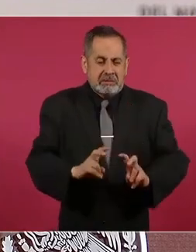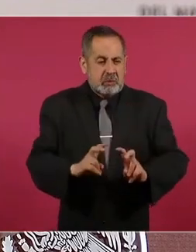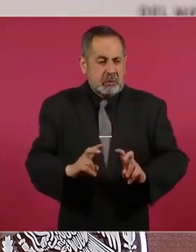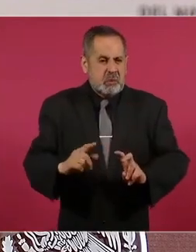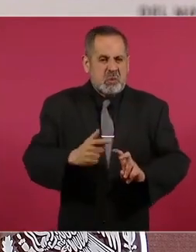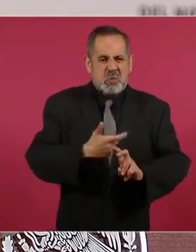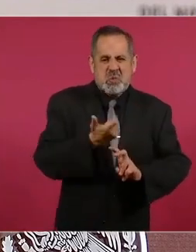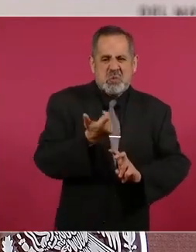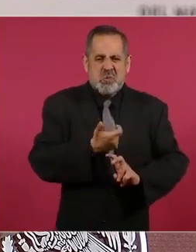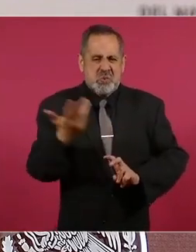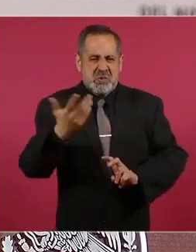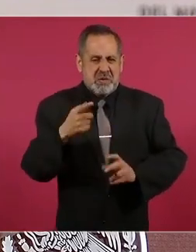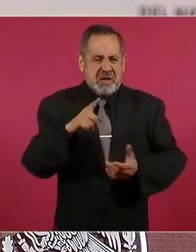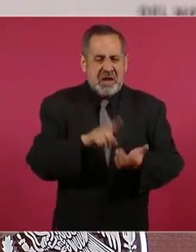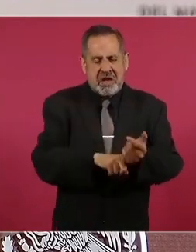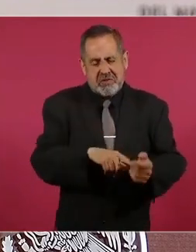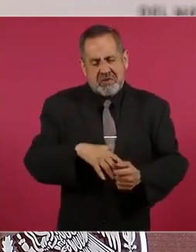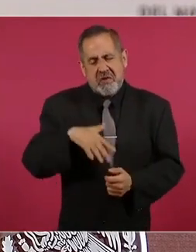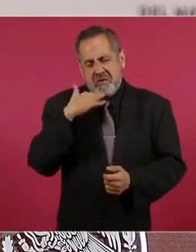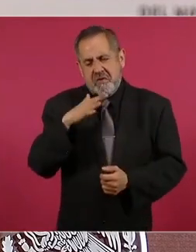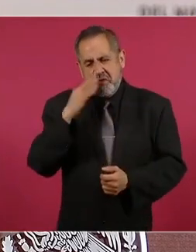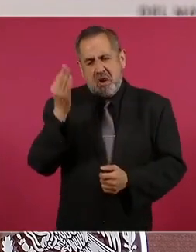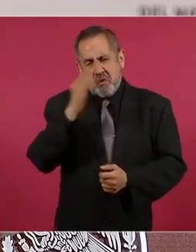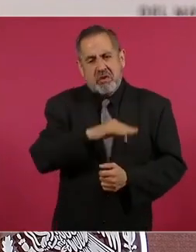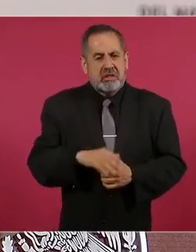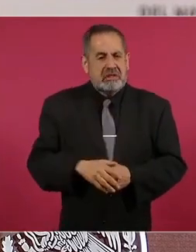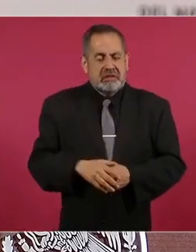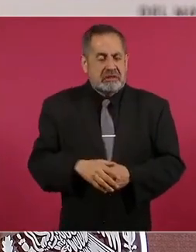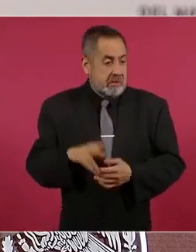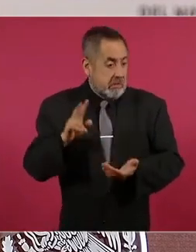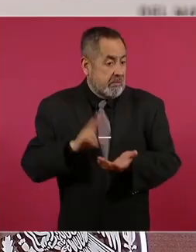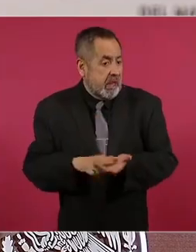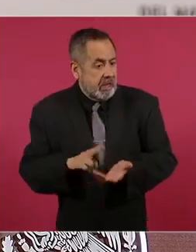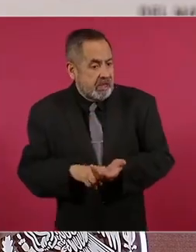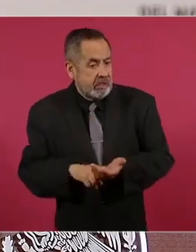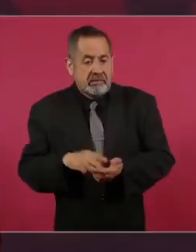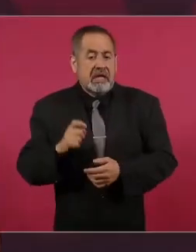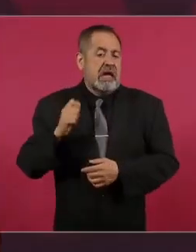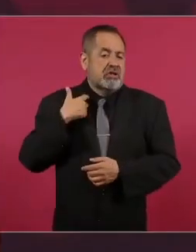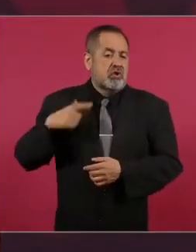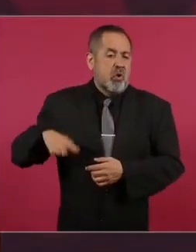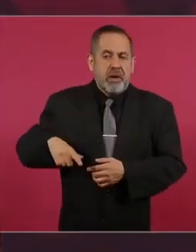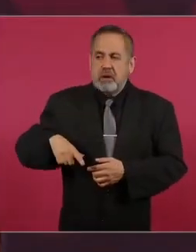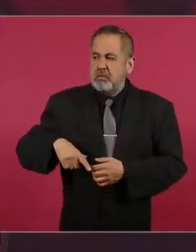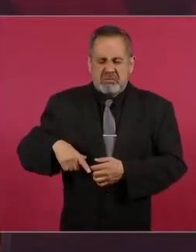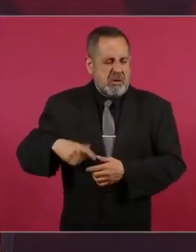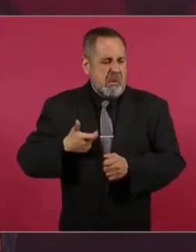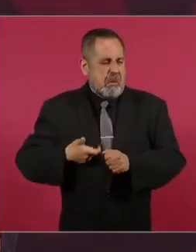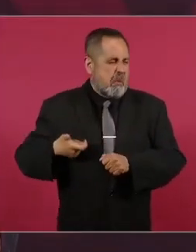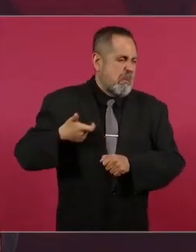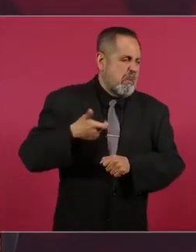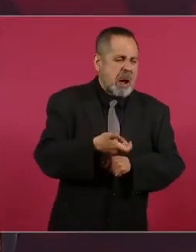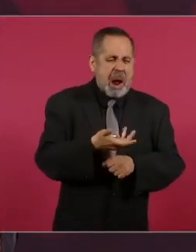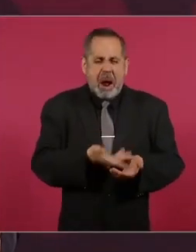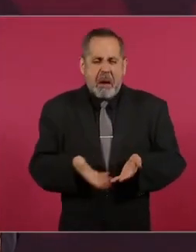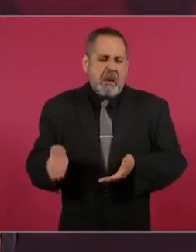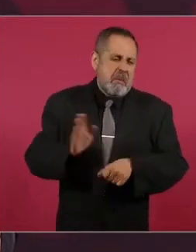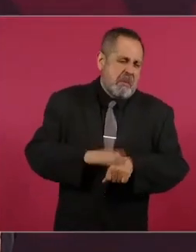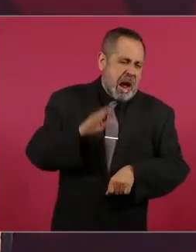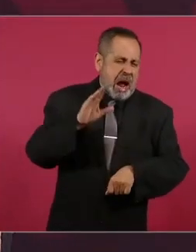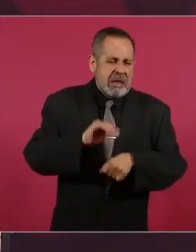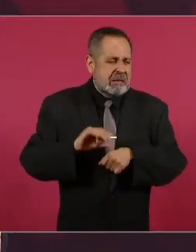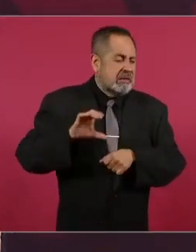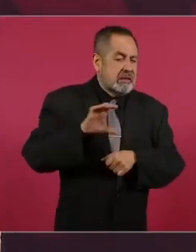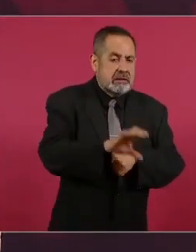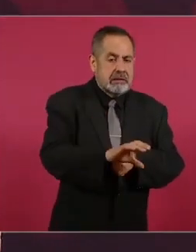un fraude. Se compró por más de lo que valía lo que se compró. La forma en que